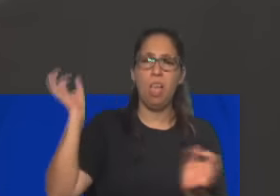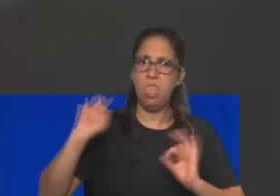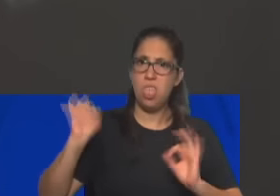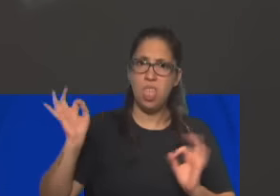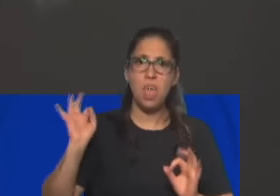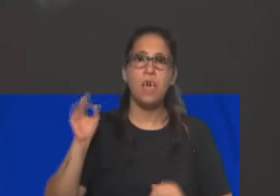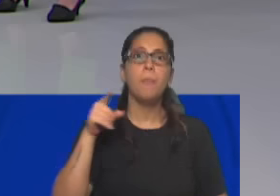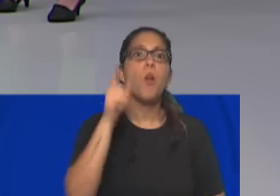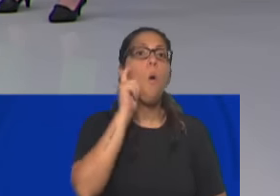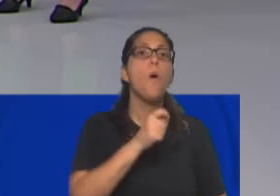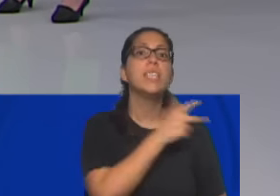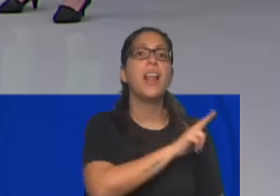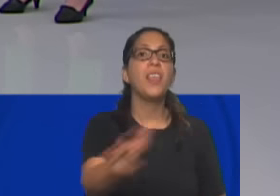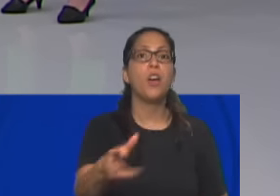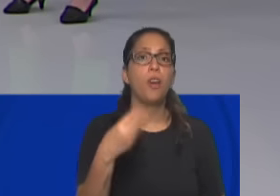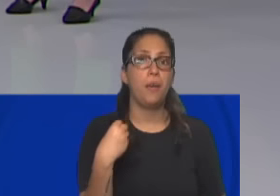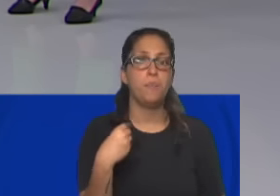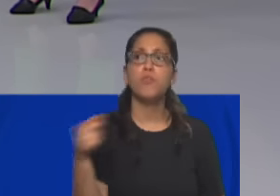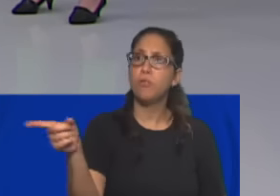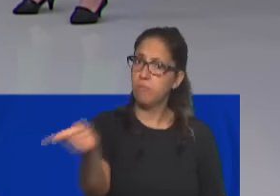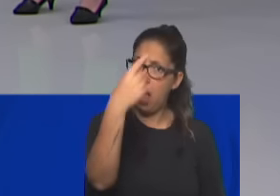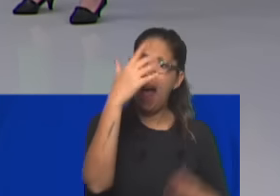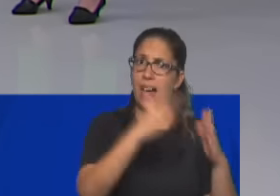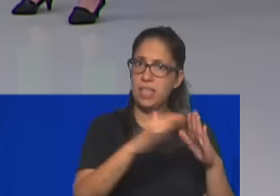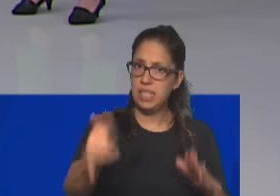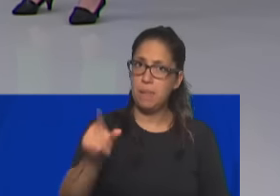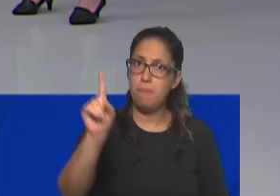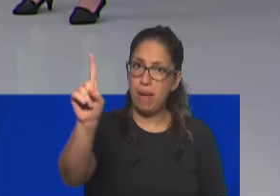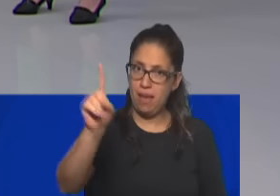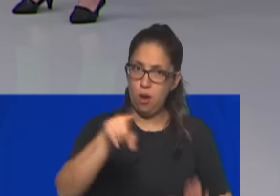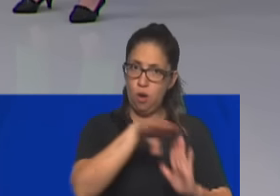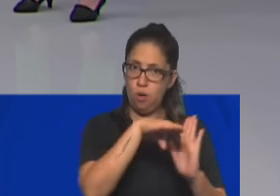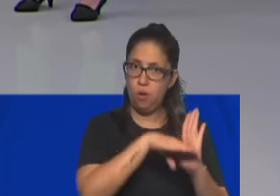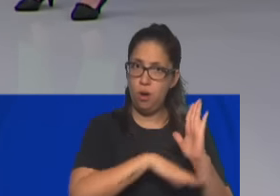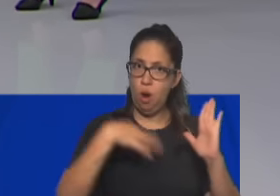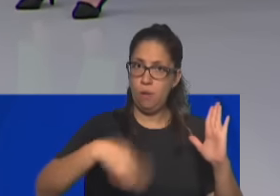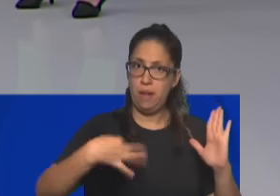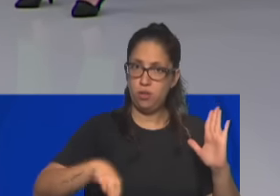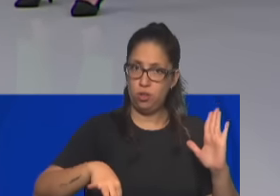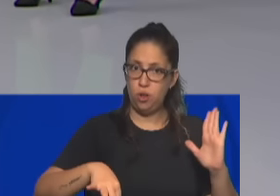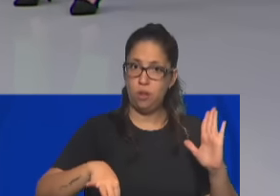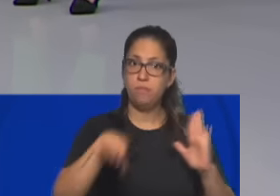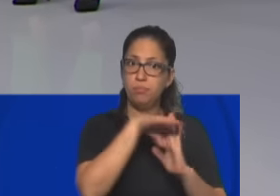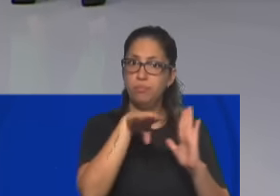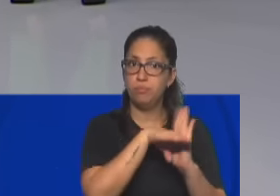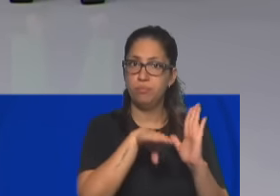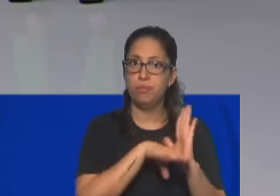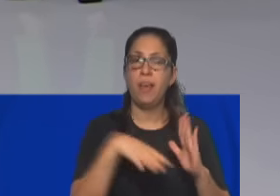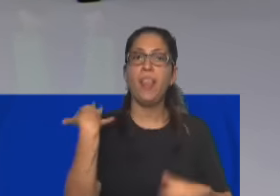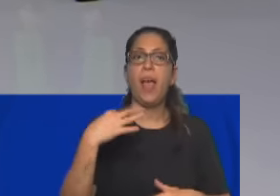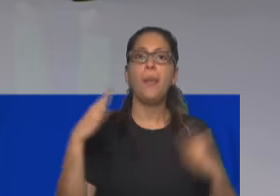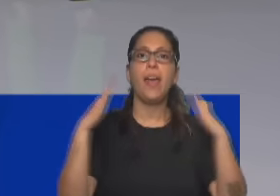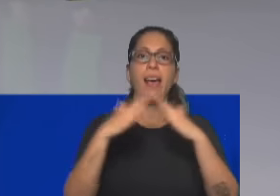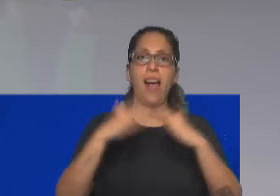le dice el juez Bueno yo te dejo ir a tu casa pero vos tenés la obligación ahora de cumplir las siguientes cuestiones primero